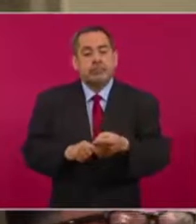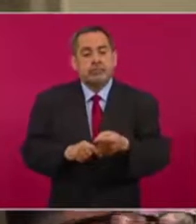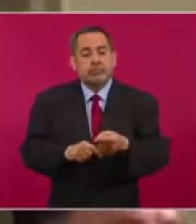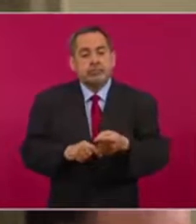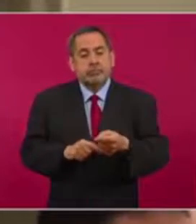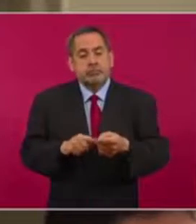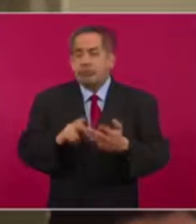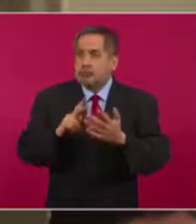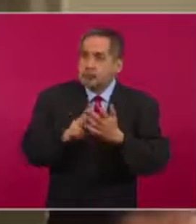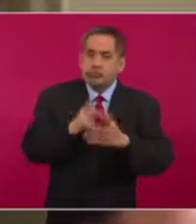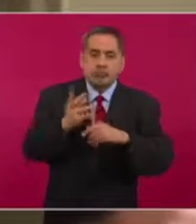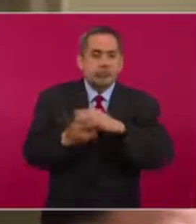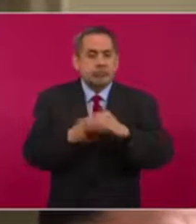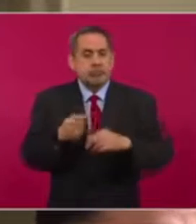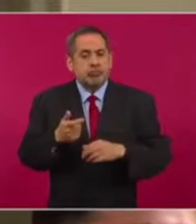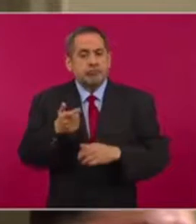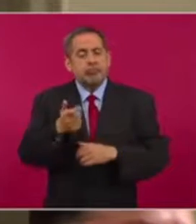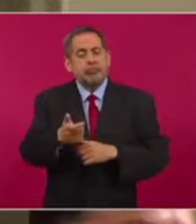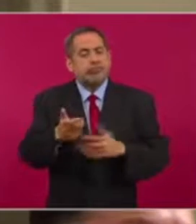reestructurar